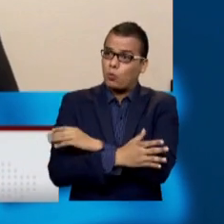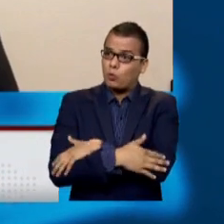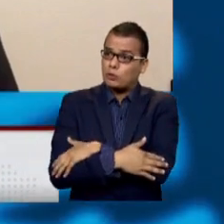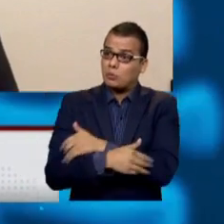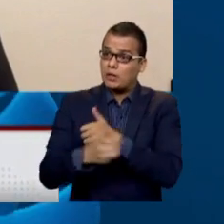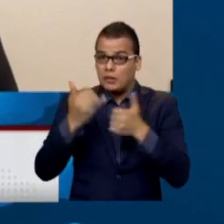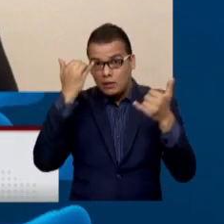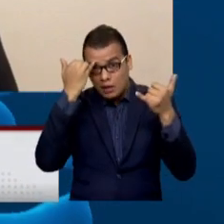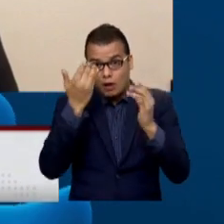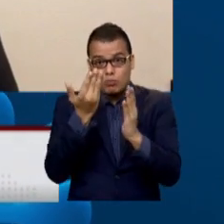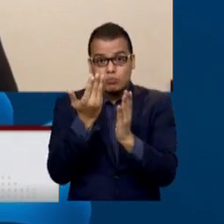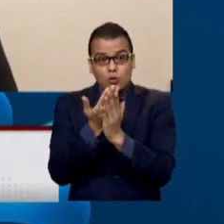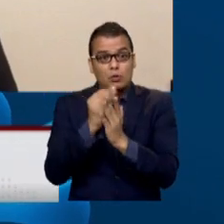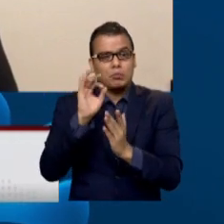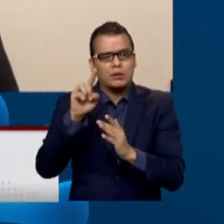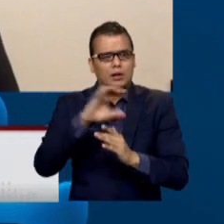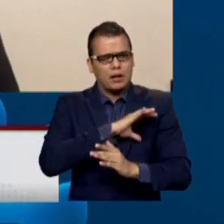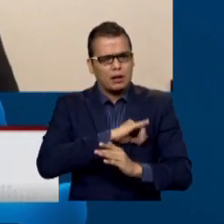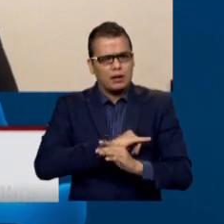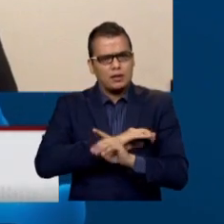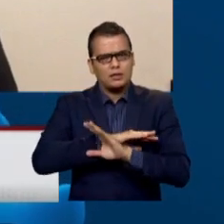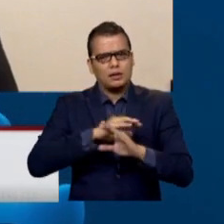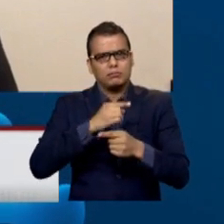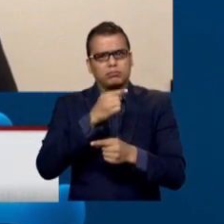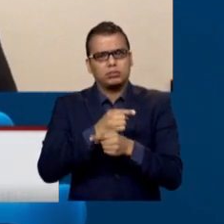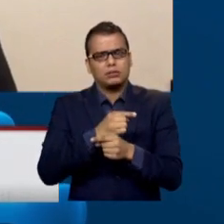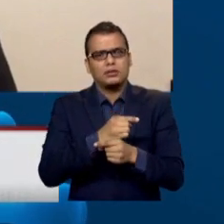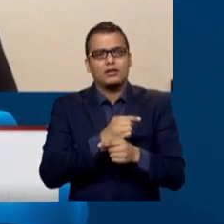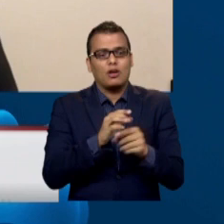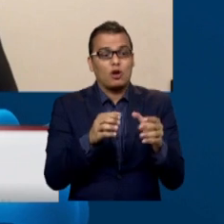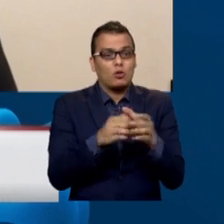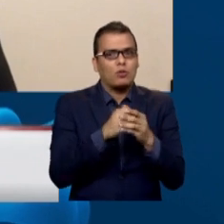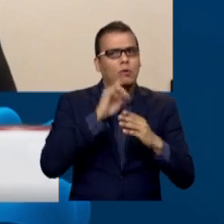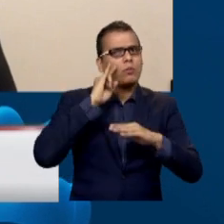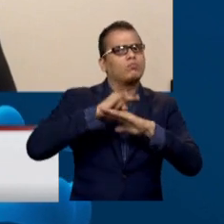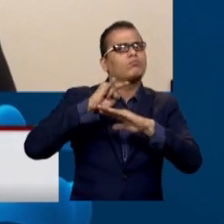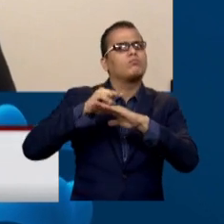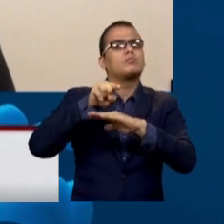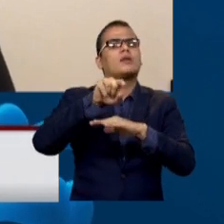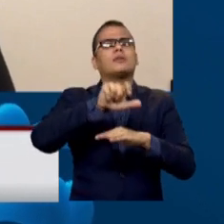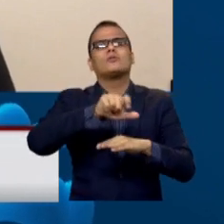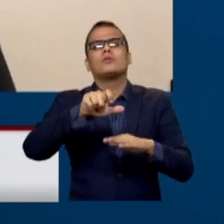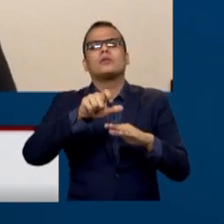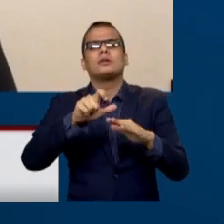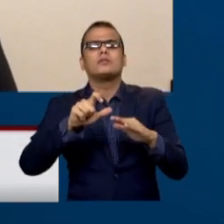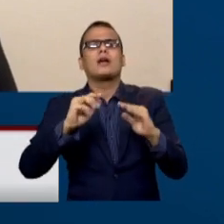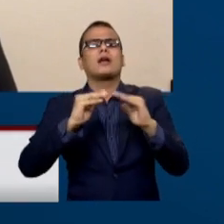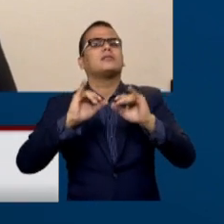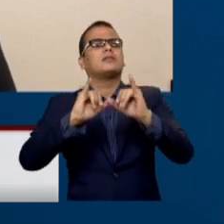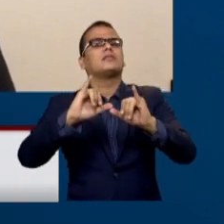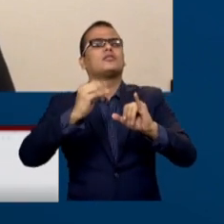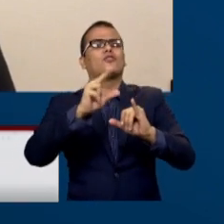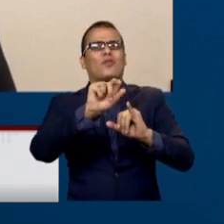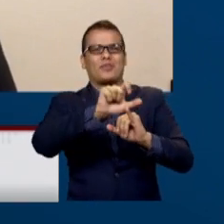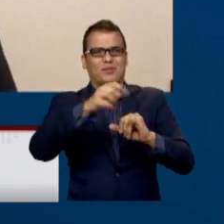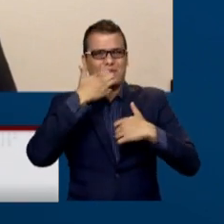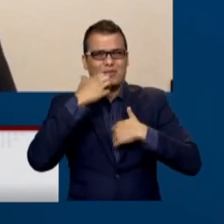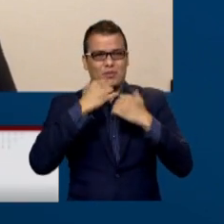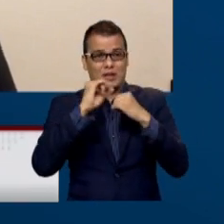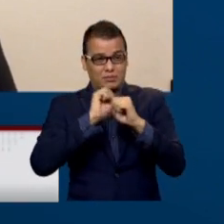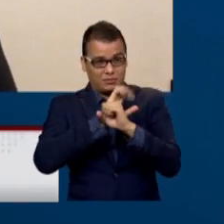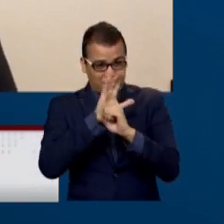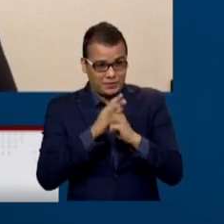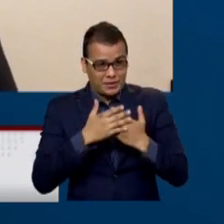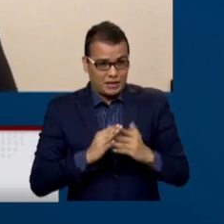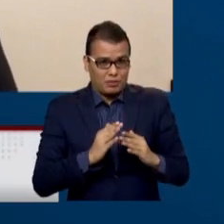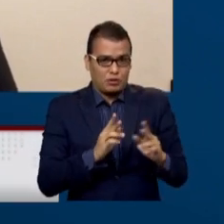en Cali, ya vamos a hablar con el alcalde Jorge Iván, de los Casacovids, que ha comenzado a liderar. El tema de las recomendaciones, porque la